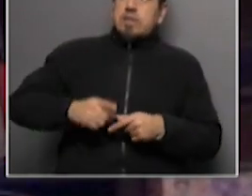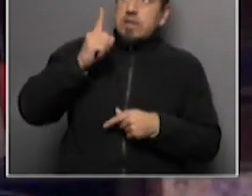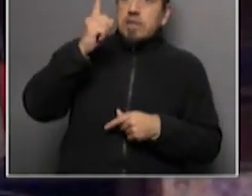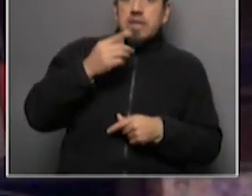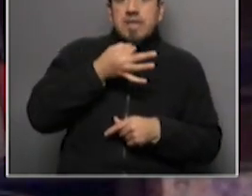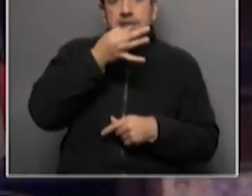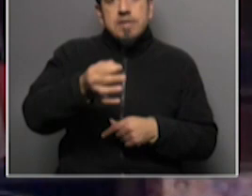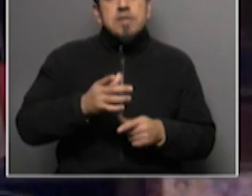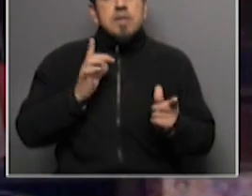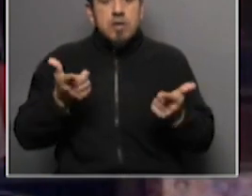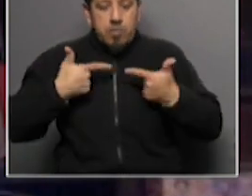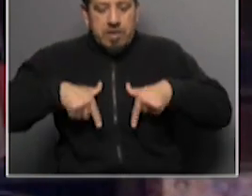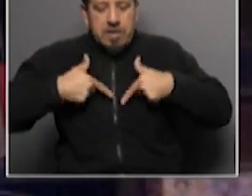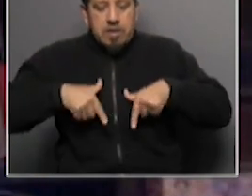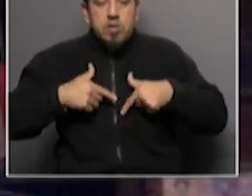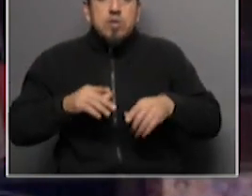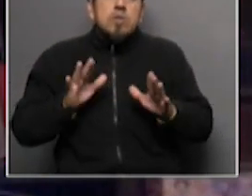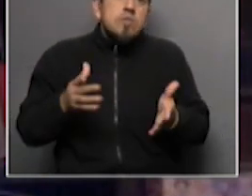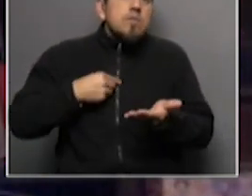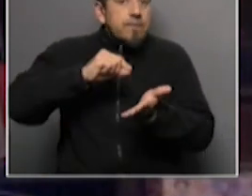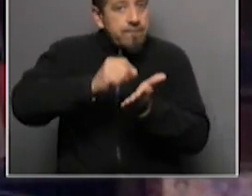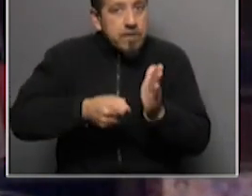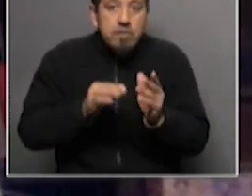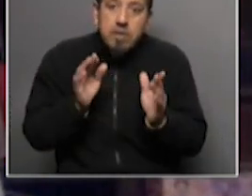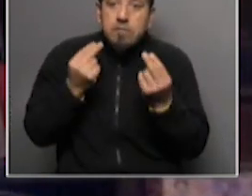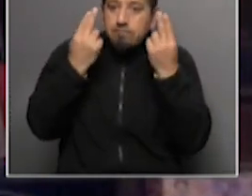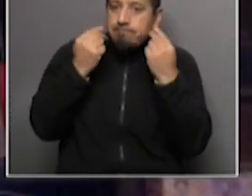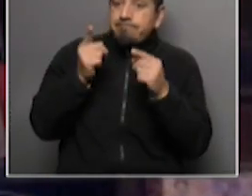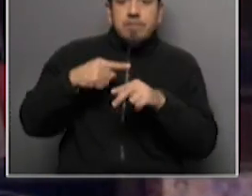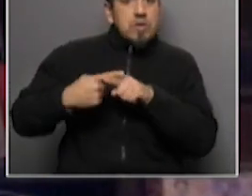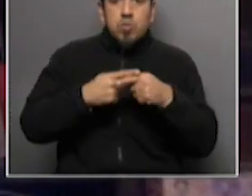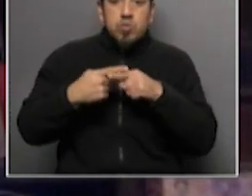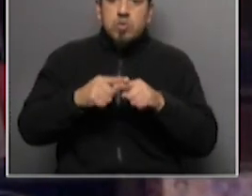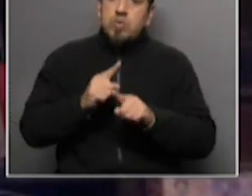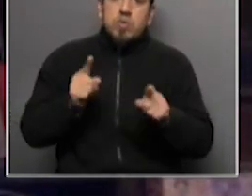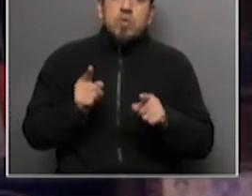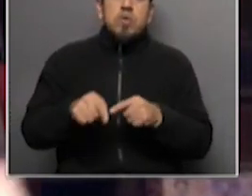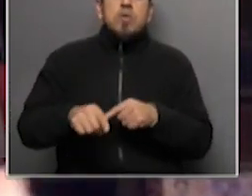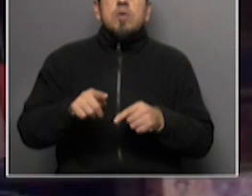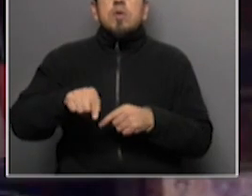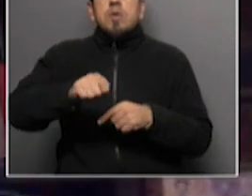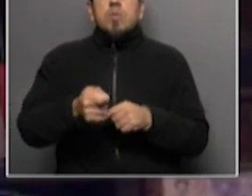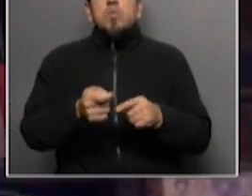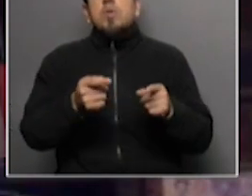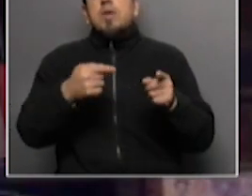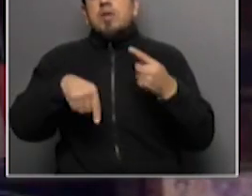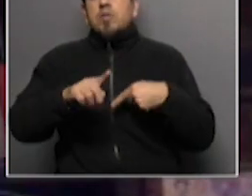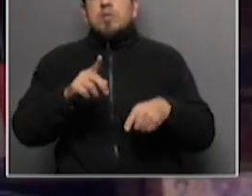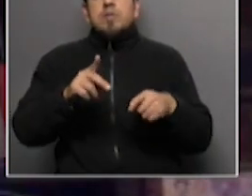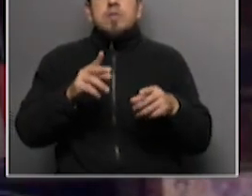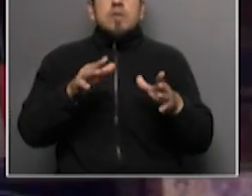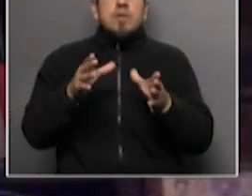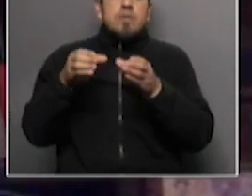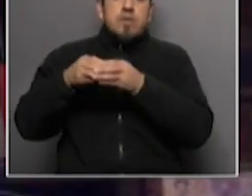líneas, los ministros se resignan a firmar, no dan la discusión allá adentro, y el ajuste, los costos de transacción de la